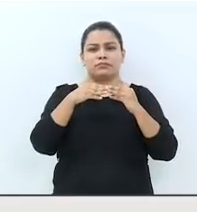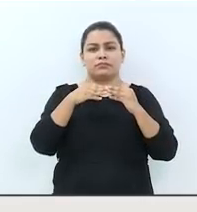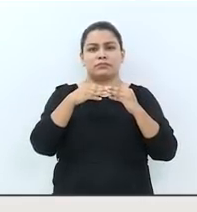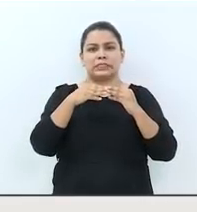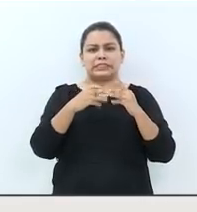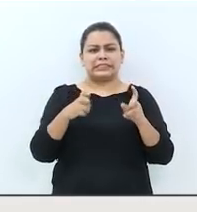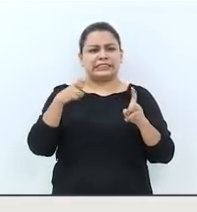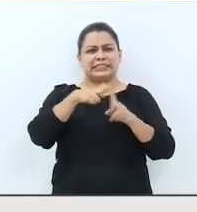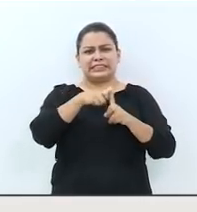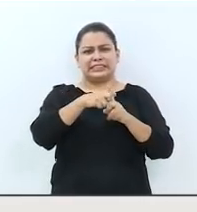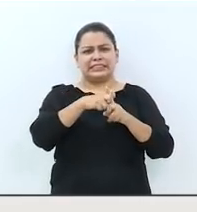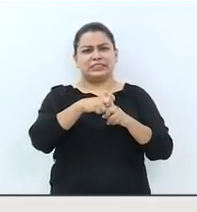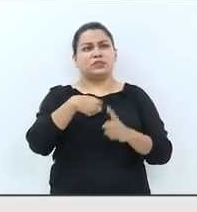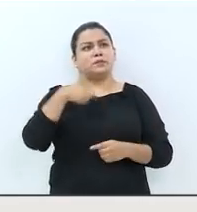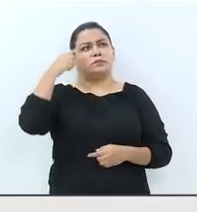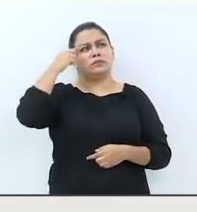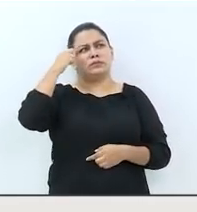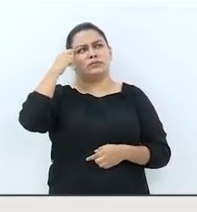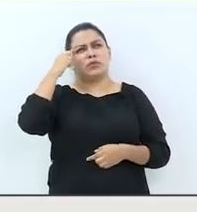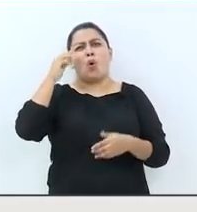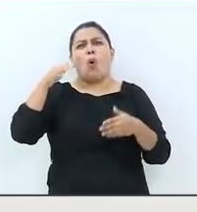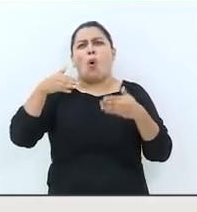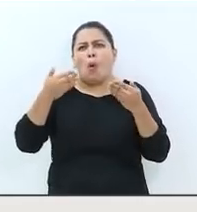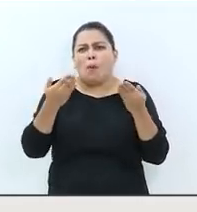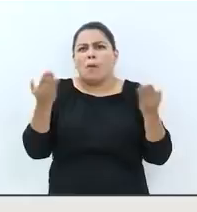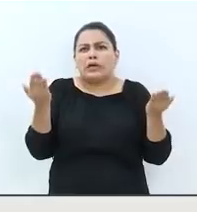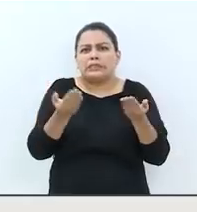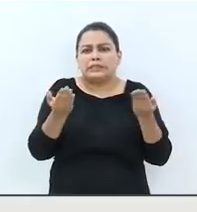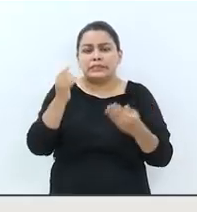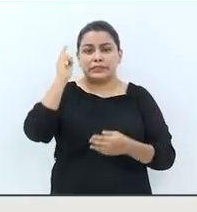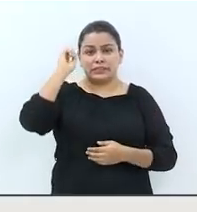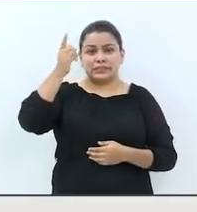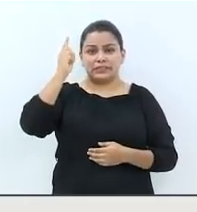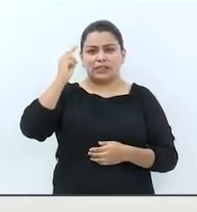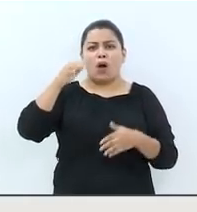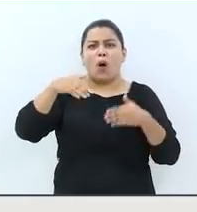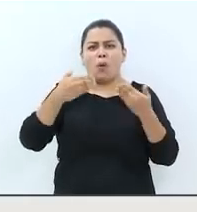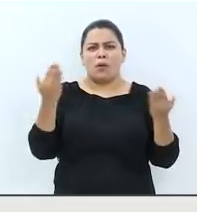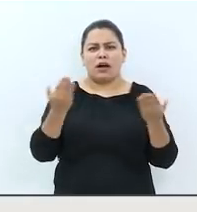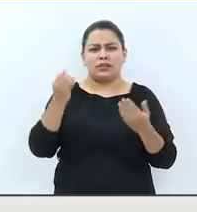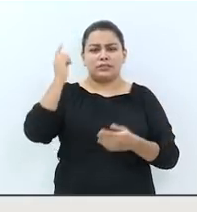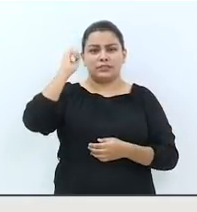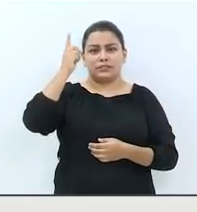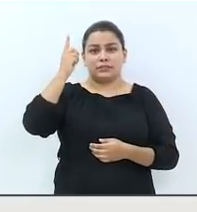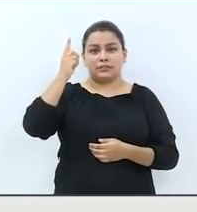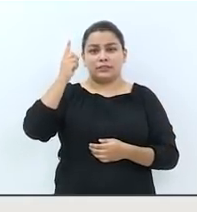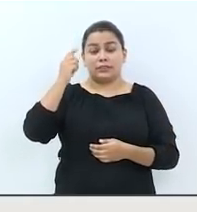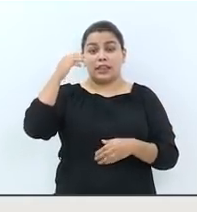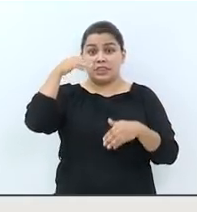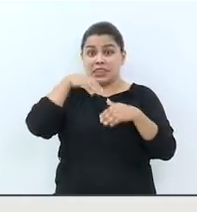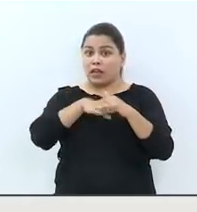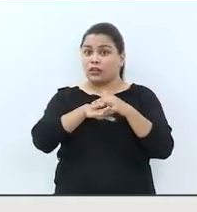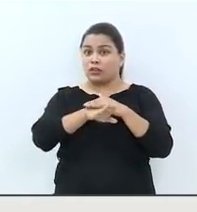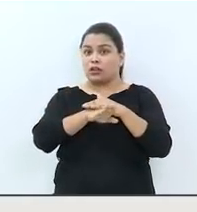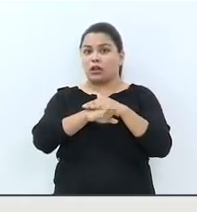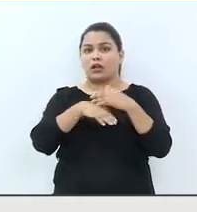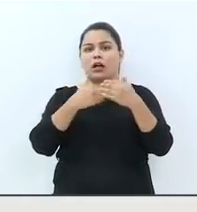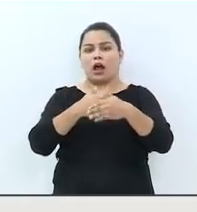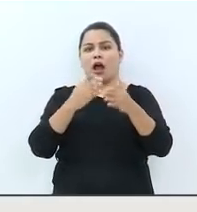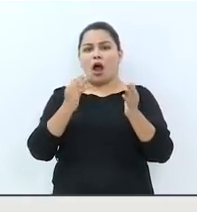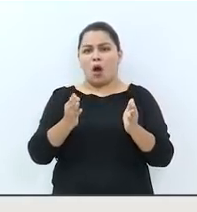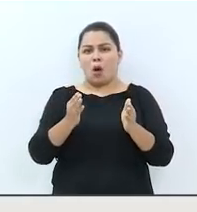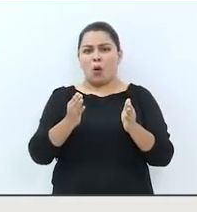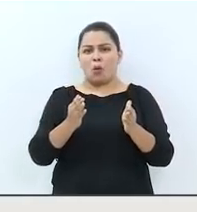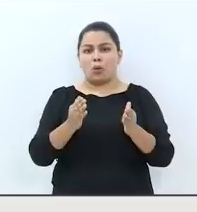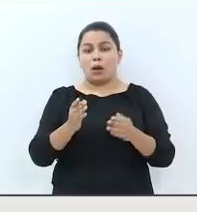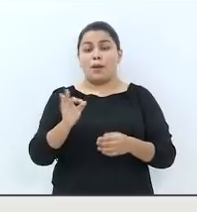desafía y me hace pensar, ¿y cómo hacemos los docentes o cómo hacen las personas docentes dentro del aula para realmente generar este